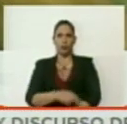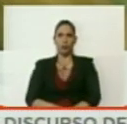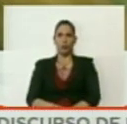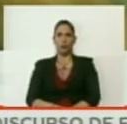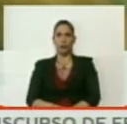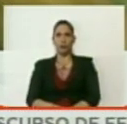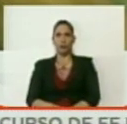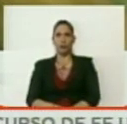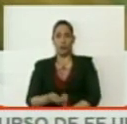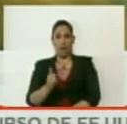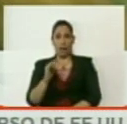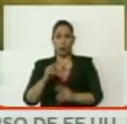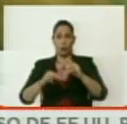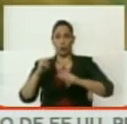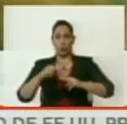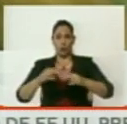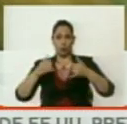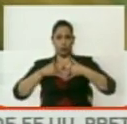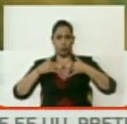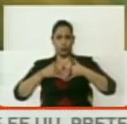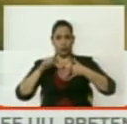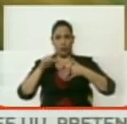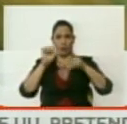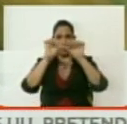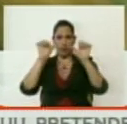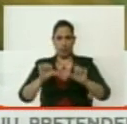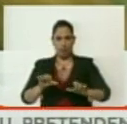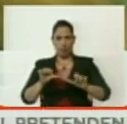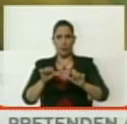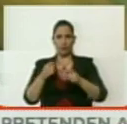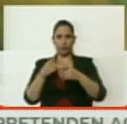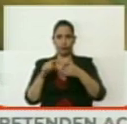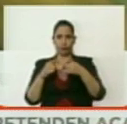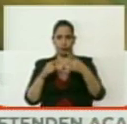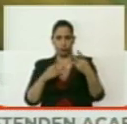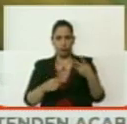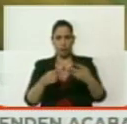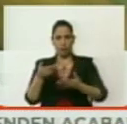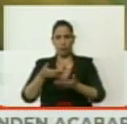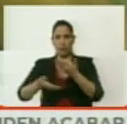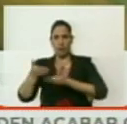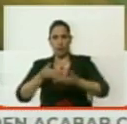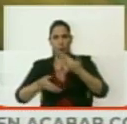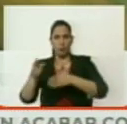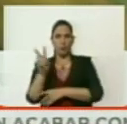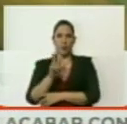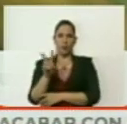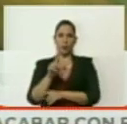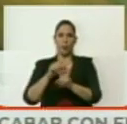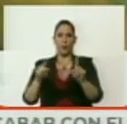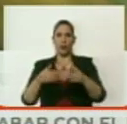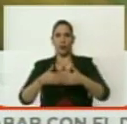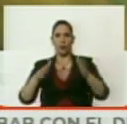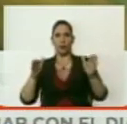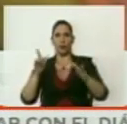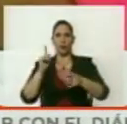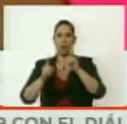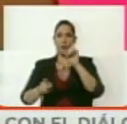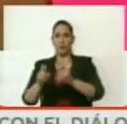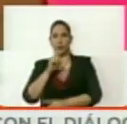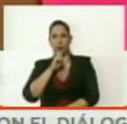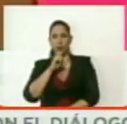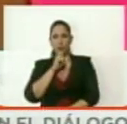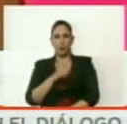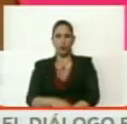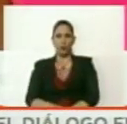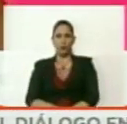están construyendo con nosotros esos sistemas alternativos de intercambio con Venezuela para garantizar, a pesar de la dificultad,